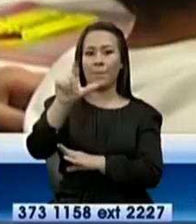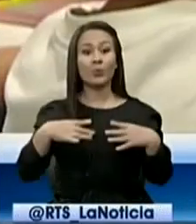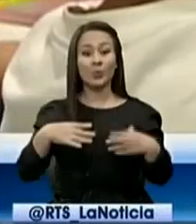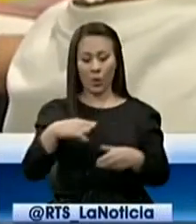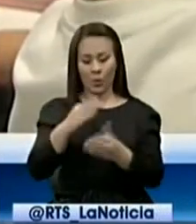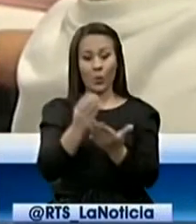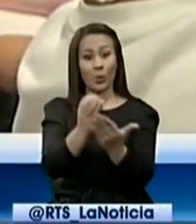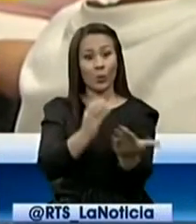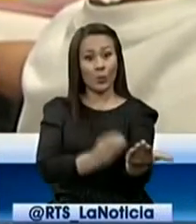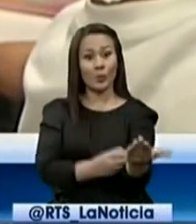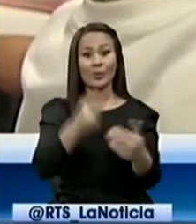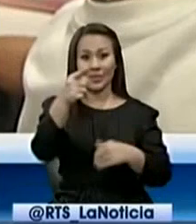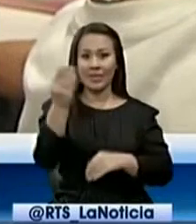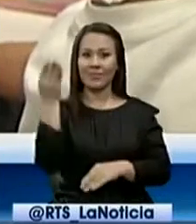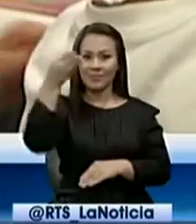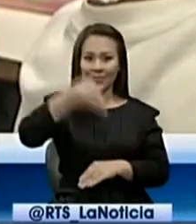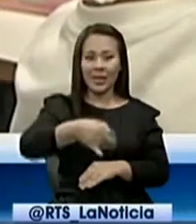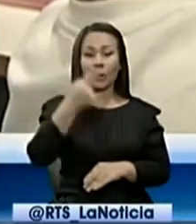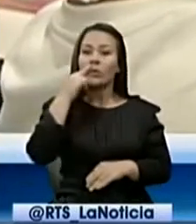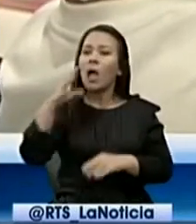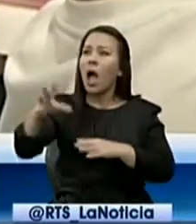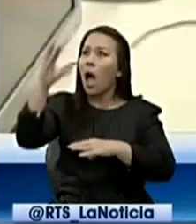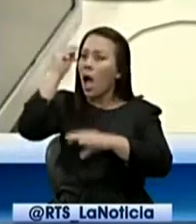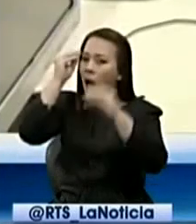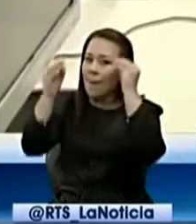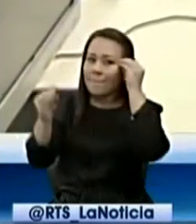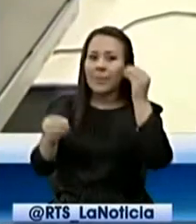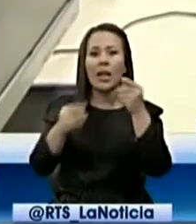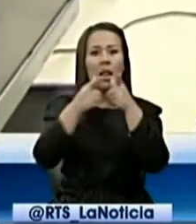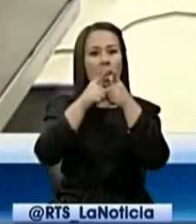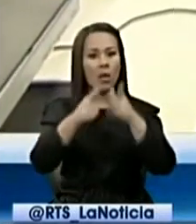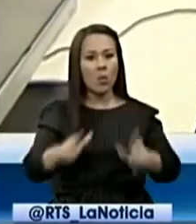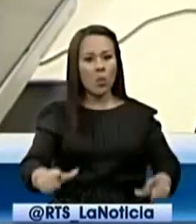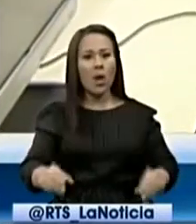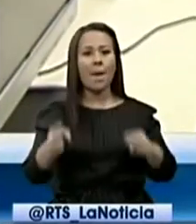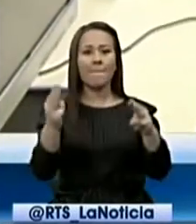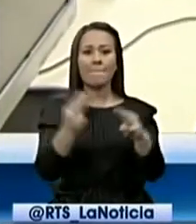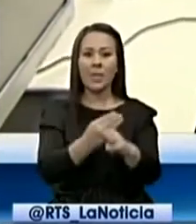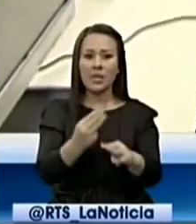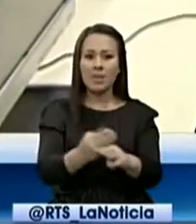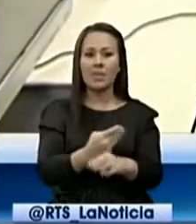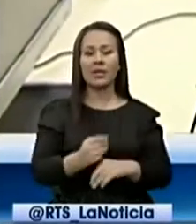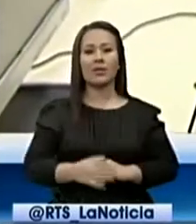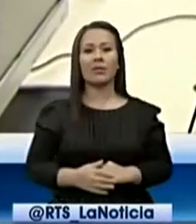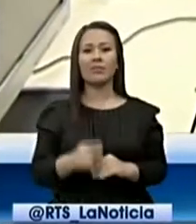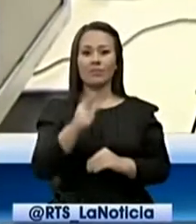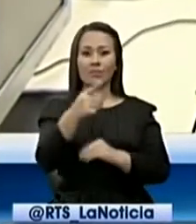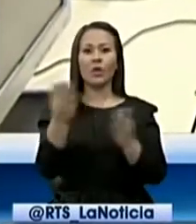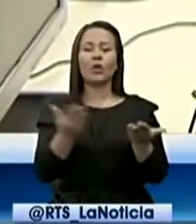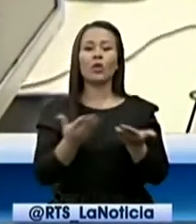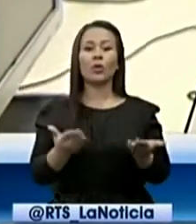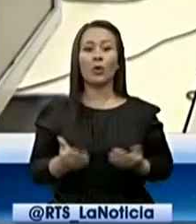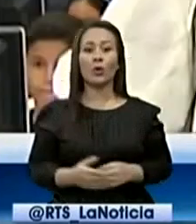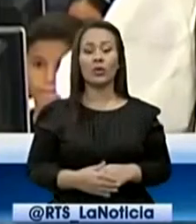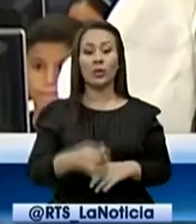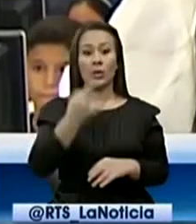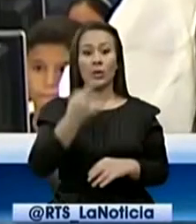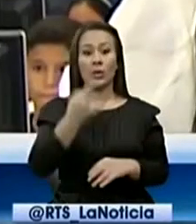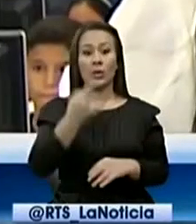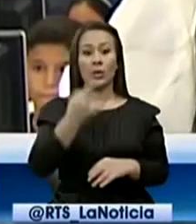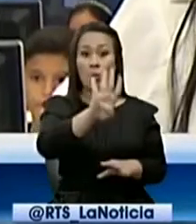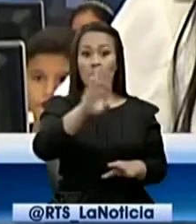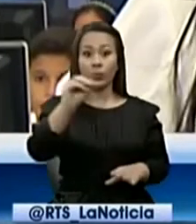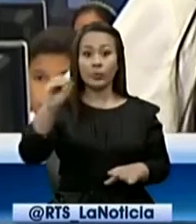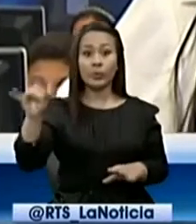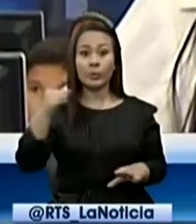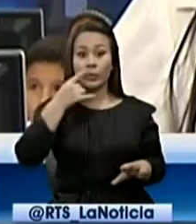se abrieron y estos pequeños se adelantan en materias como el lenguaje y matemáticas. En donde aproximadamente se están beneficiando